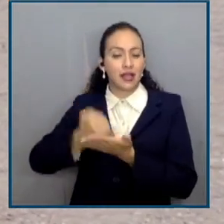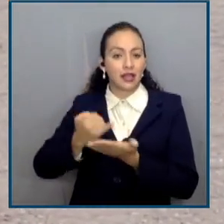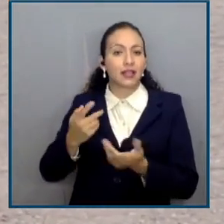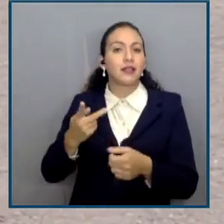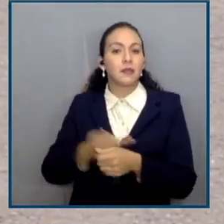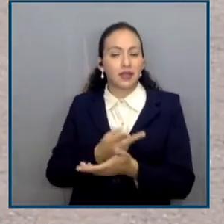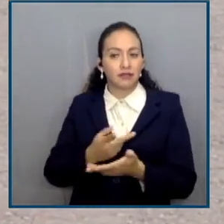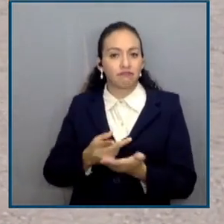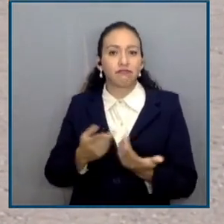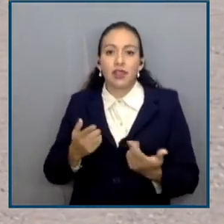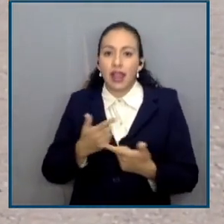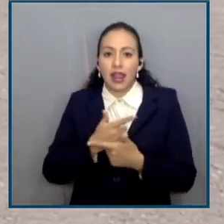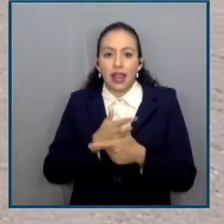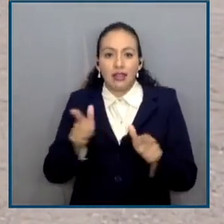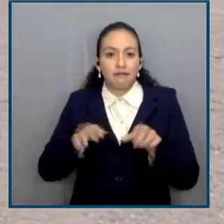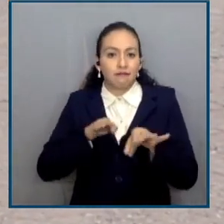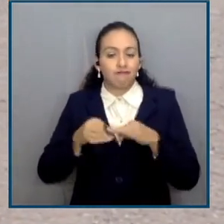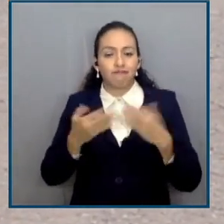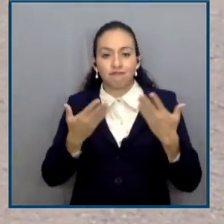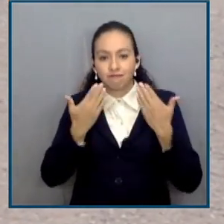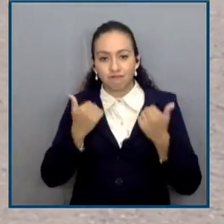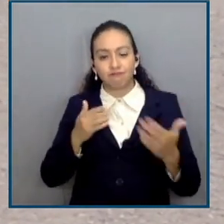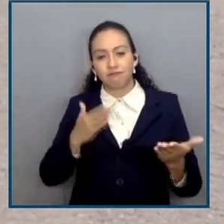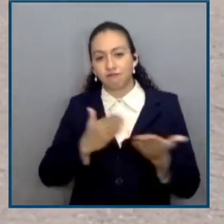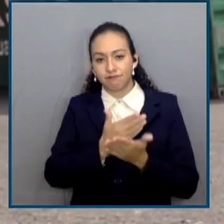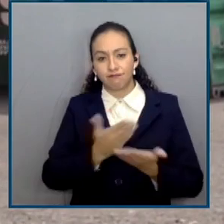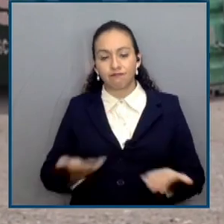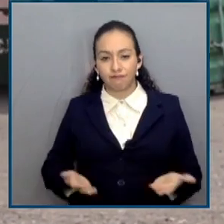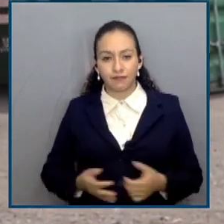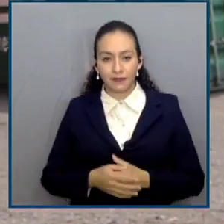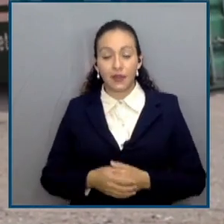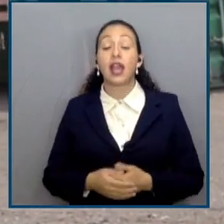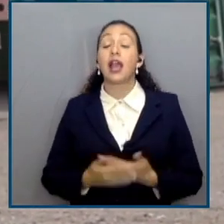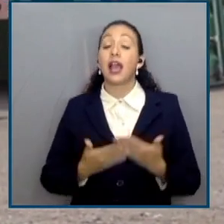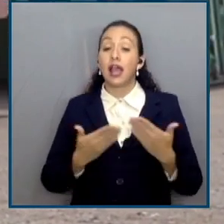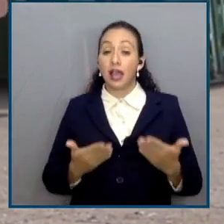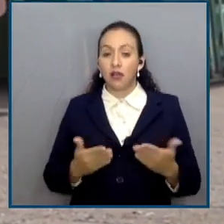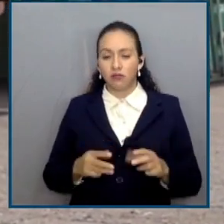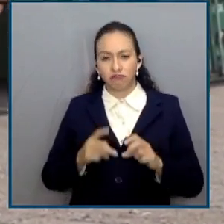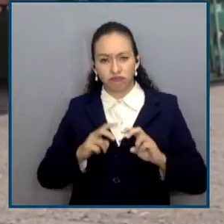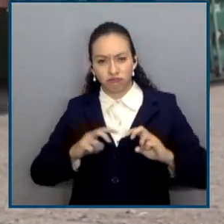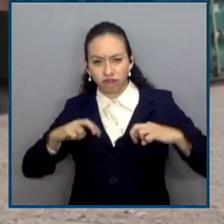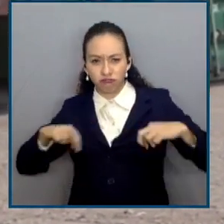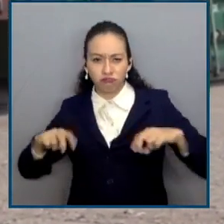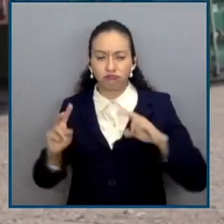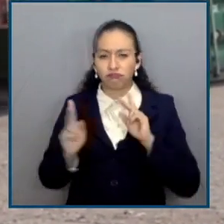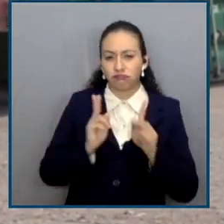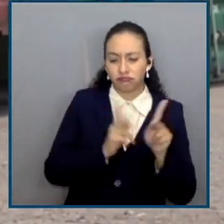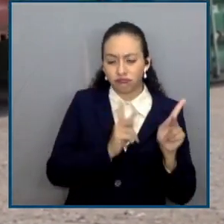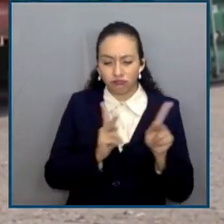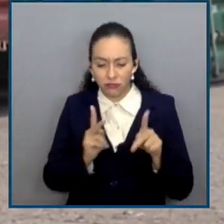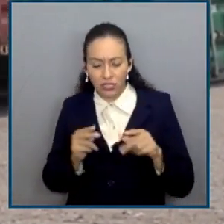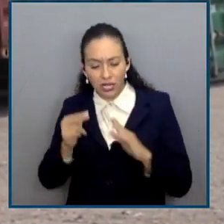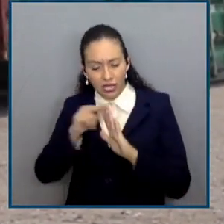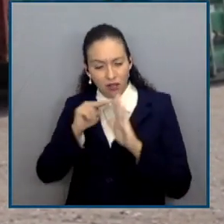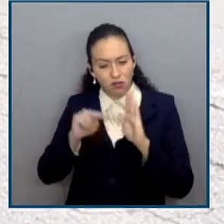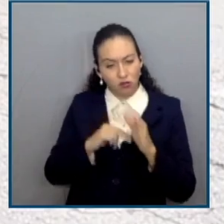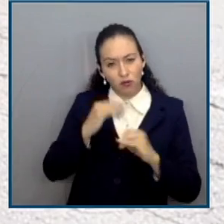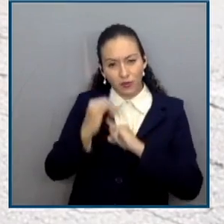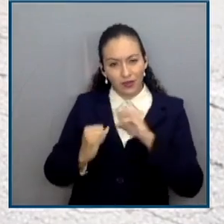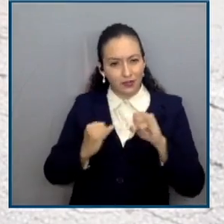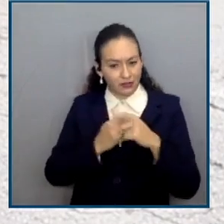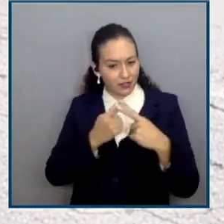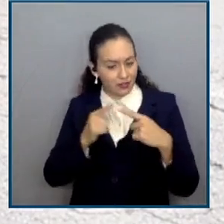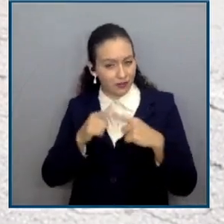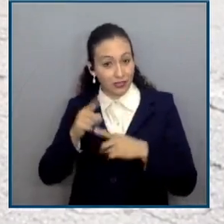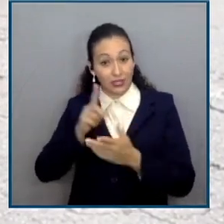una contradicción entre tribunales colegiados de circuito, determinó que la Constitución y diversas normas internacionales de derechos humanos